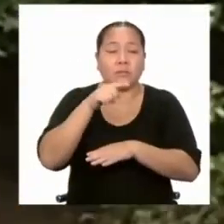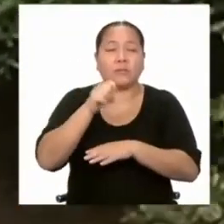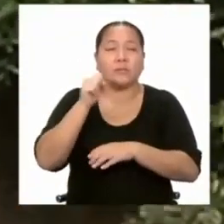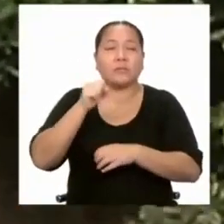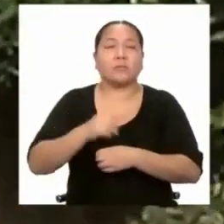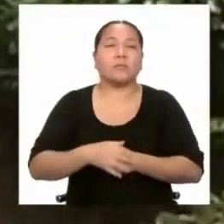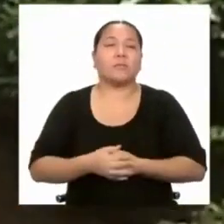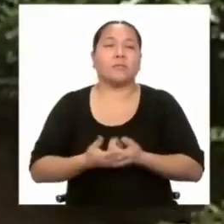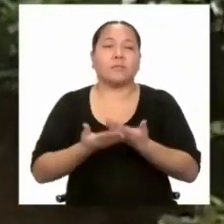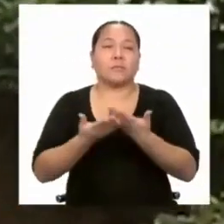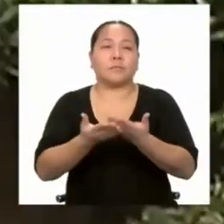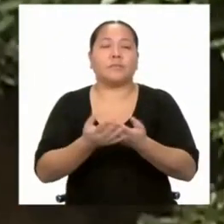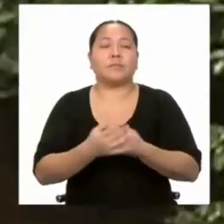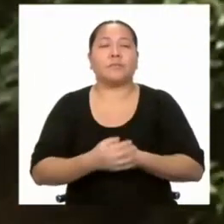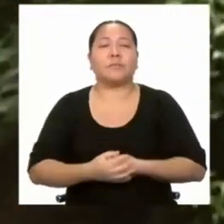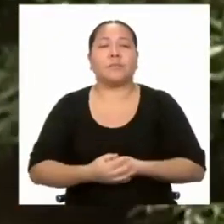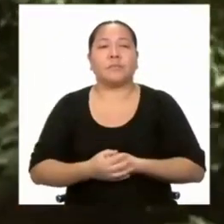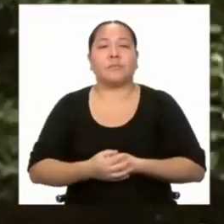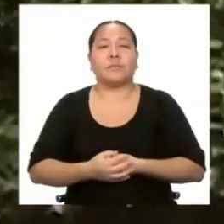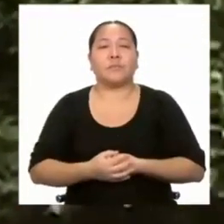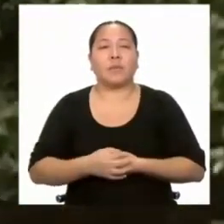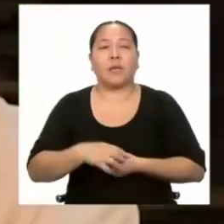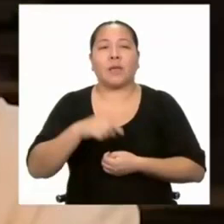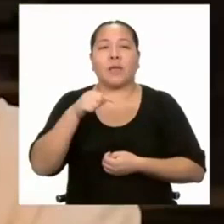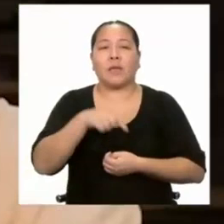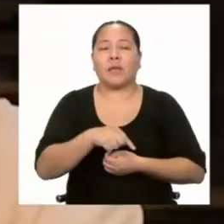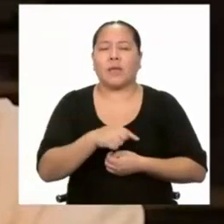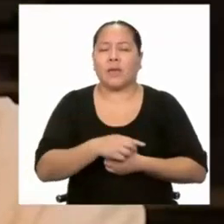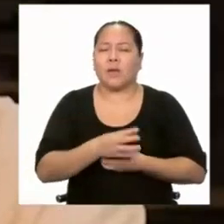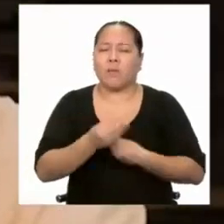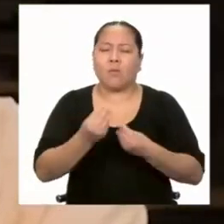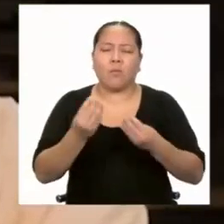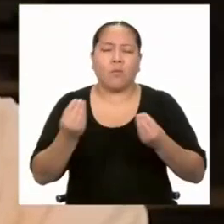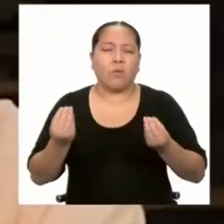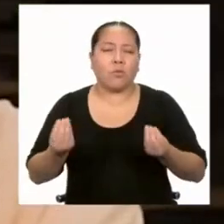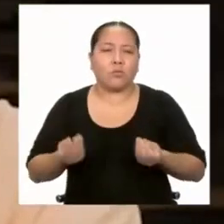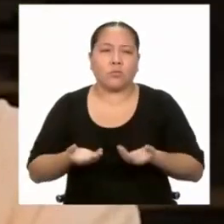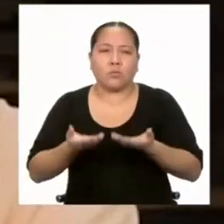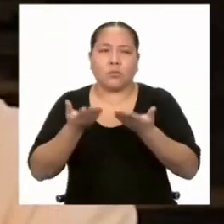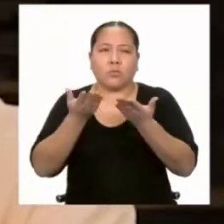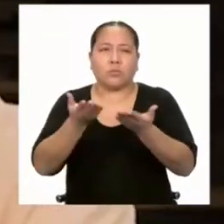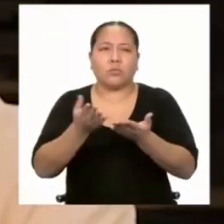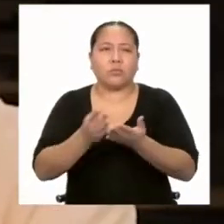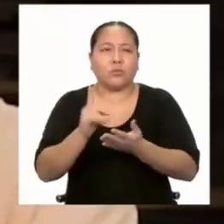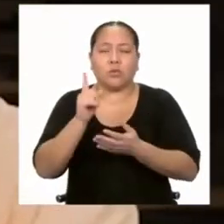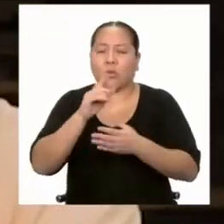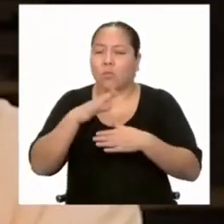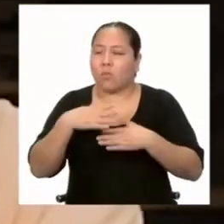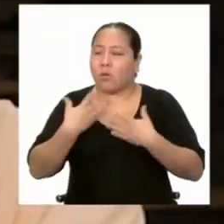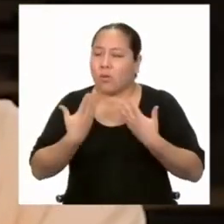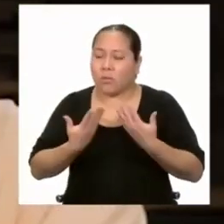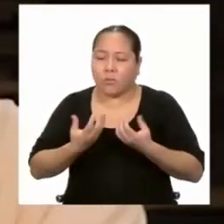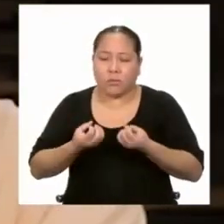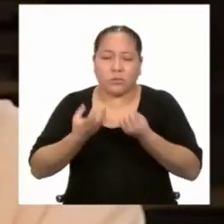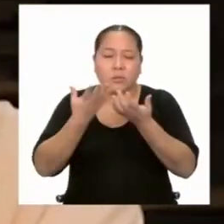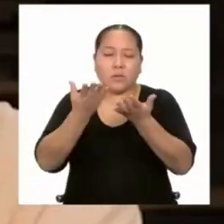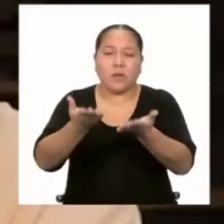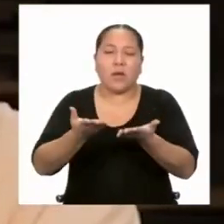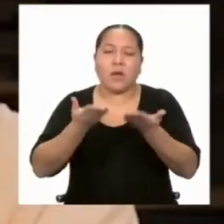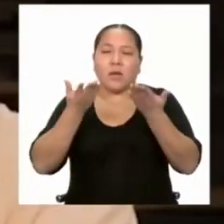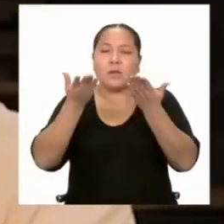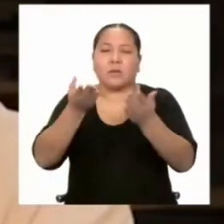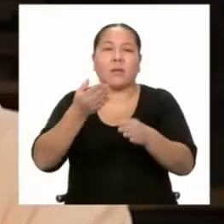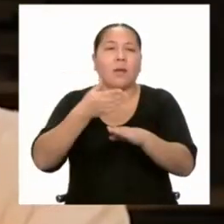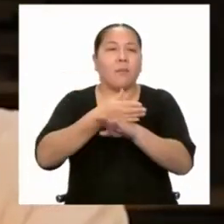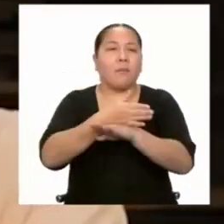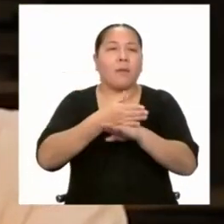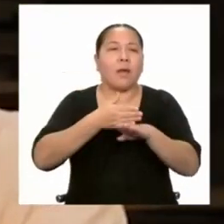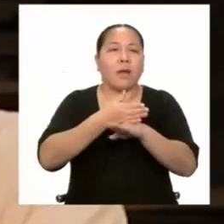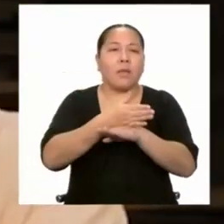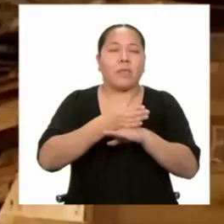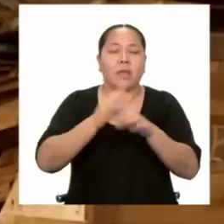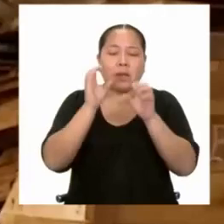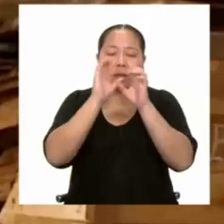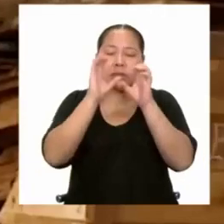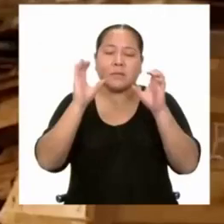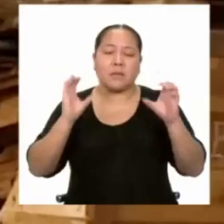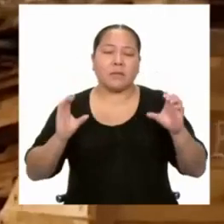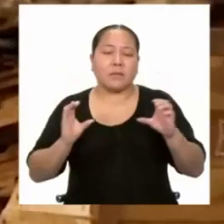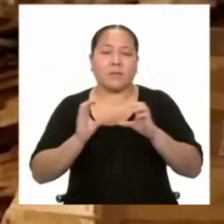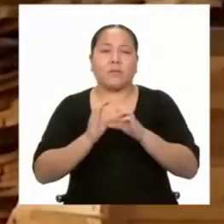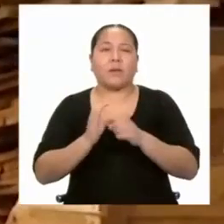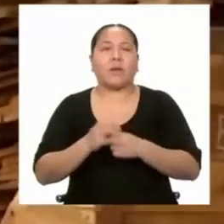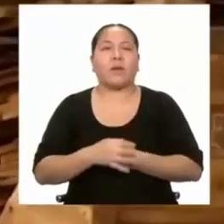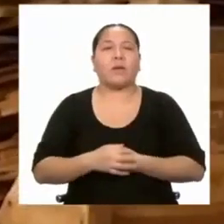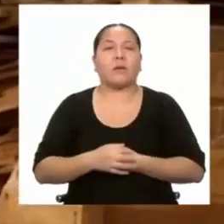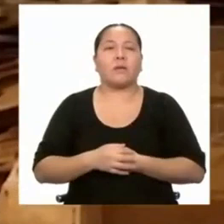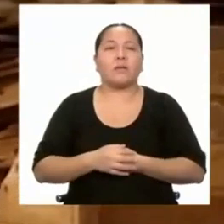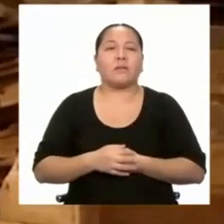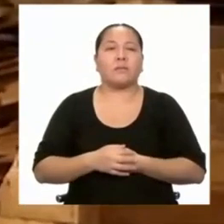Acá en el caso de nosotros hay una gran demanda. Nosotros no podemos cumplir actualmente las demandas de madera certificada.